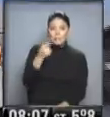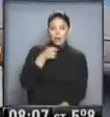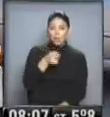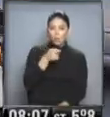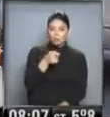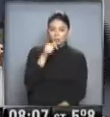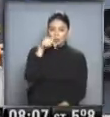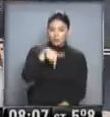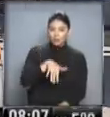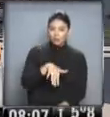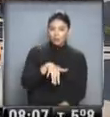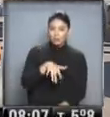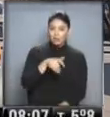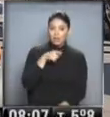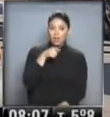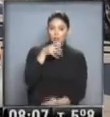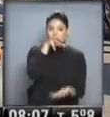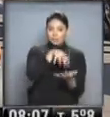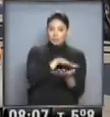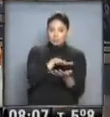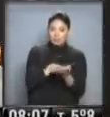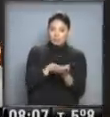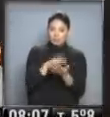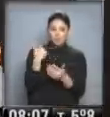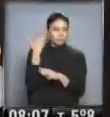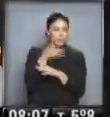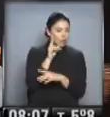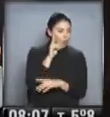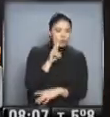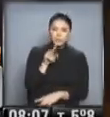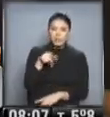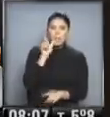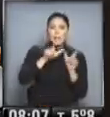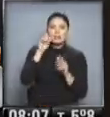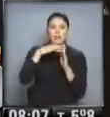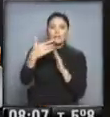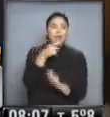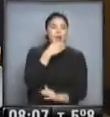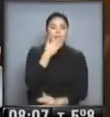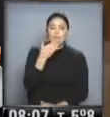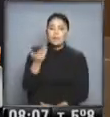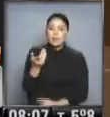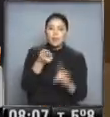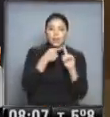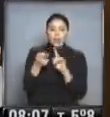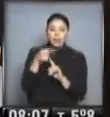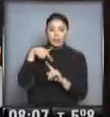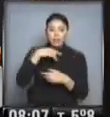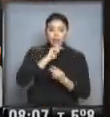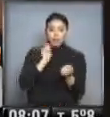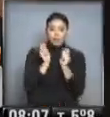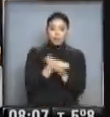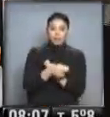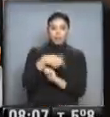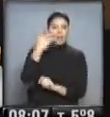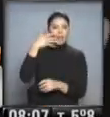a Camps, cuando el juicio a él a Camps, nosotros vinimos a reconocer y hablamos con la gente del barrio, que ahora el barrio se ha ido modificando, y había